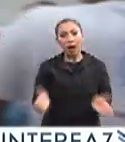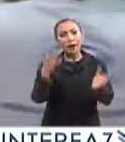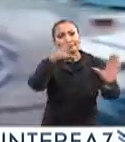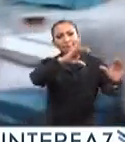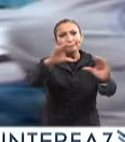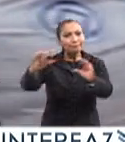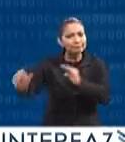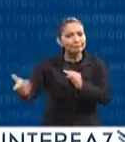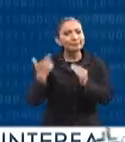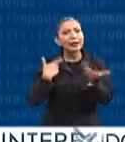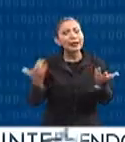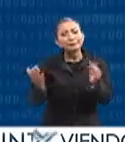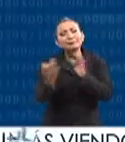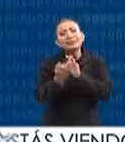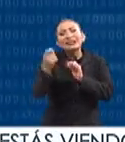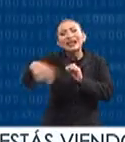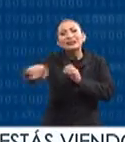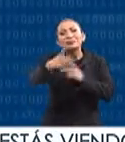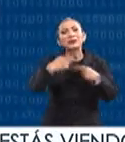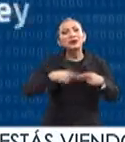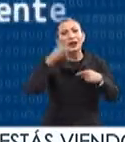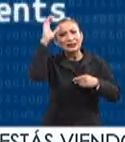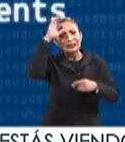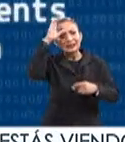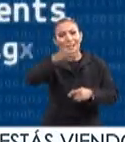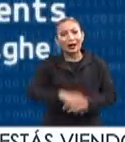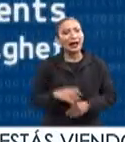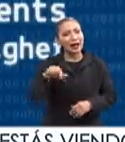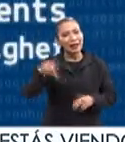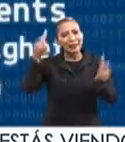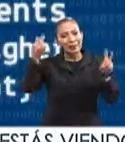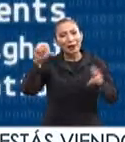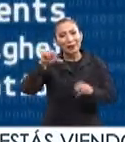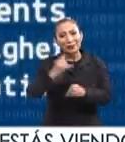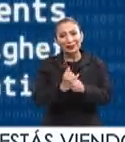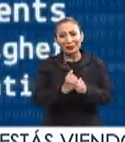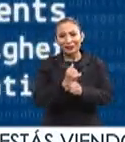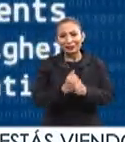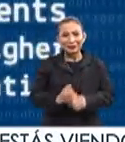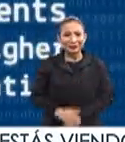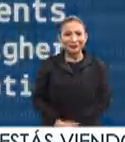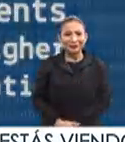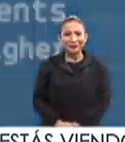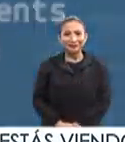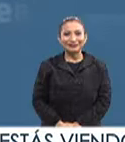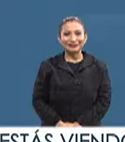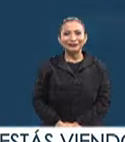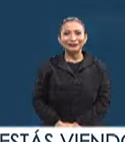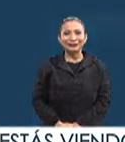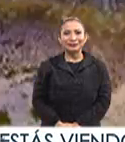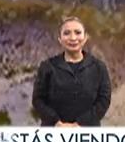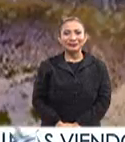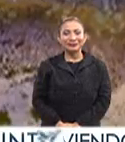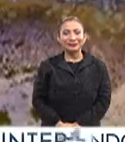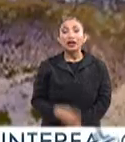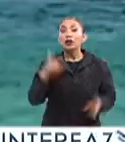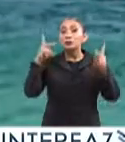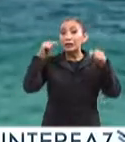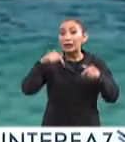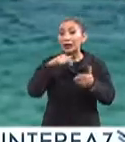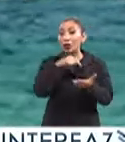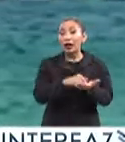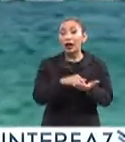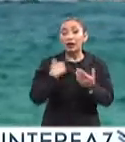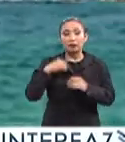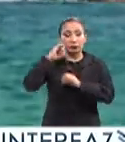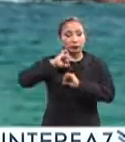la enseñanza y el acercamiento de la sociedad a la ciencia. Es el tema de nuestro reportaje del día. Nos visita en el